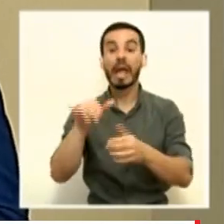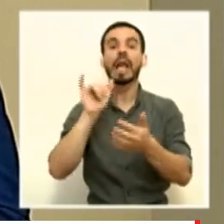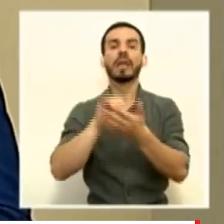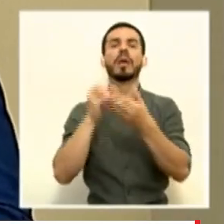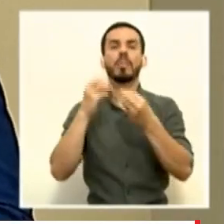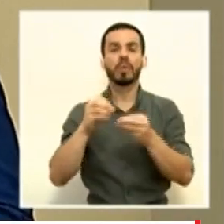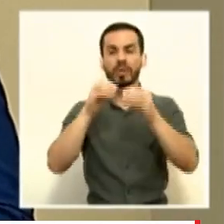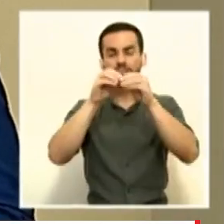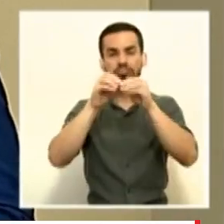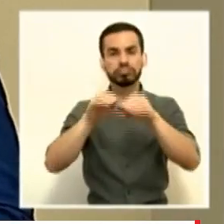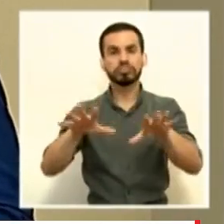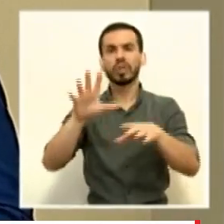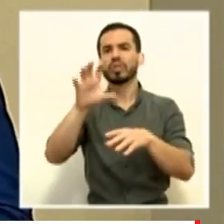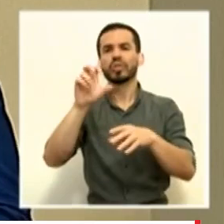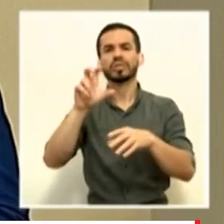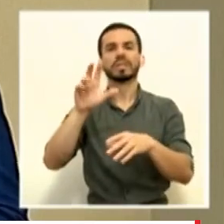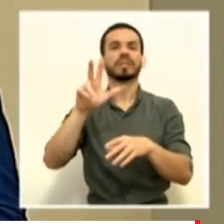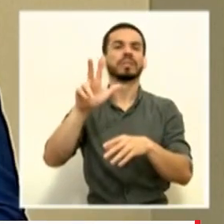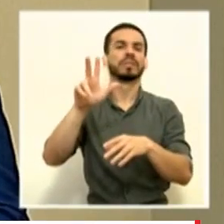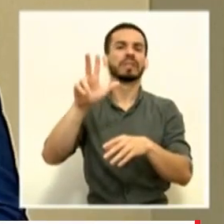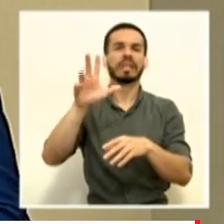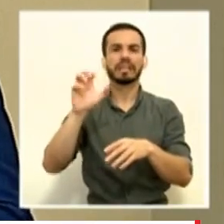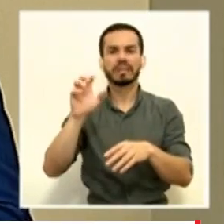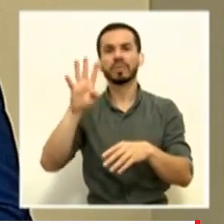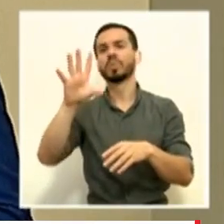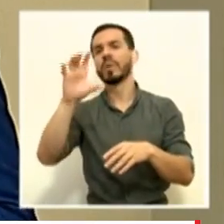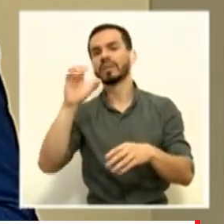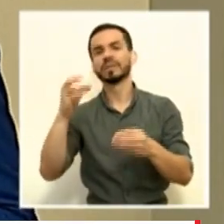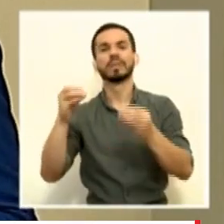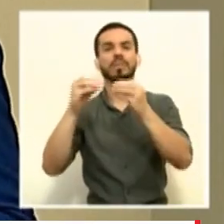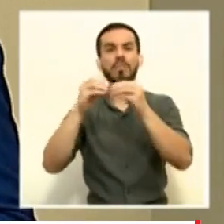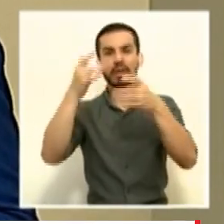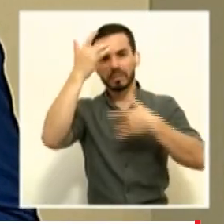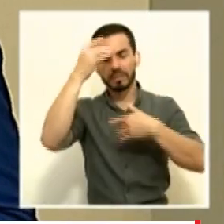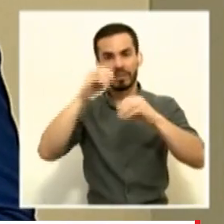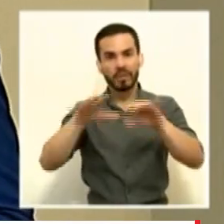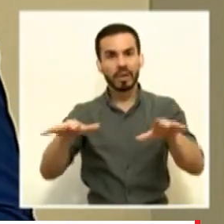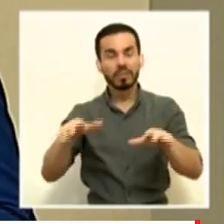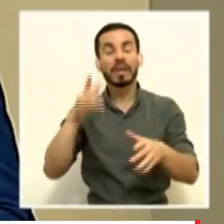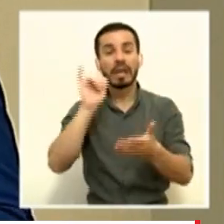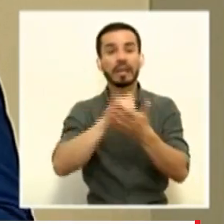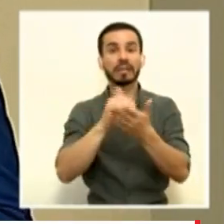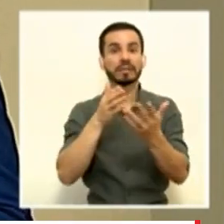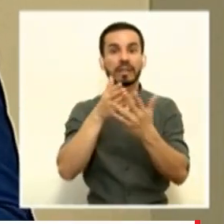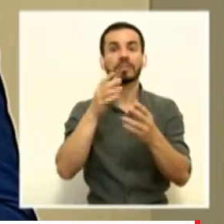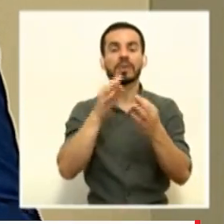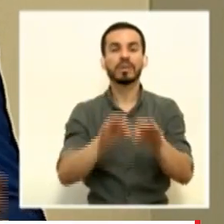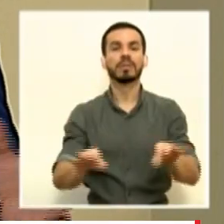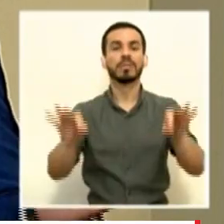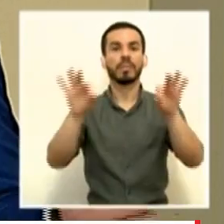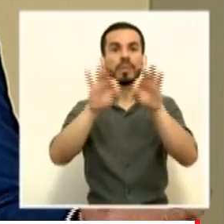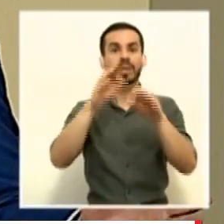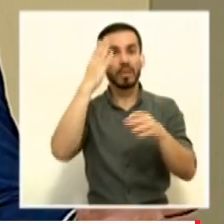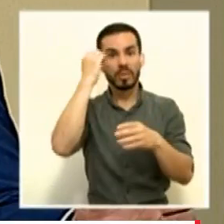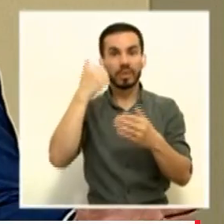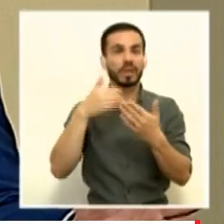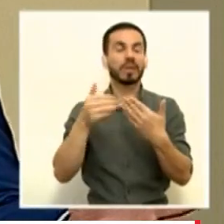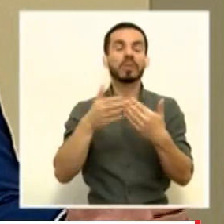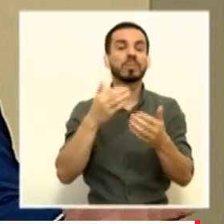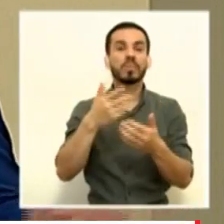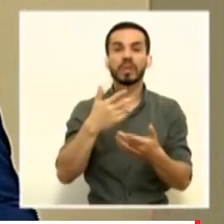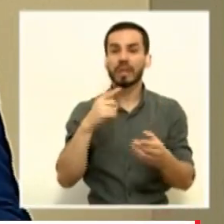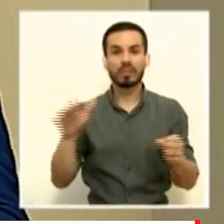esas pueden generar perfectamente 200, 300, 400 casos más. Entonces, en realidad esas intervenciones son importantes, porque aunque sea no la cantidad